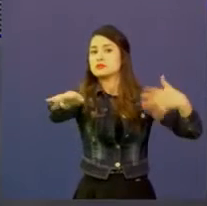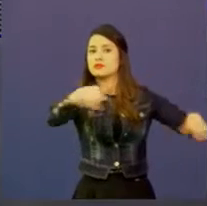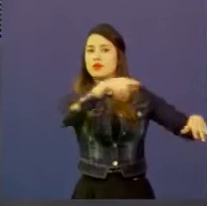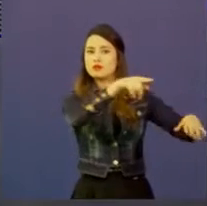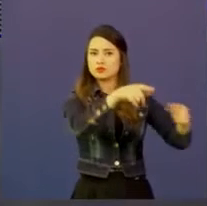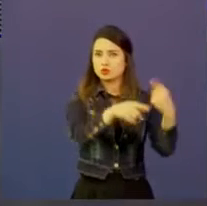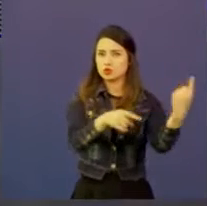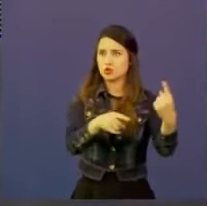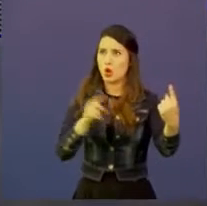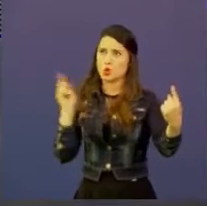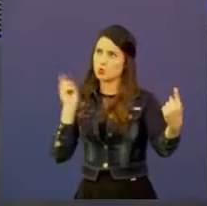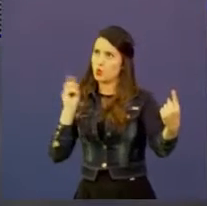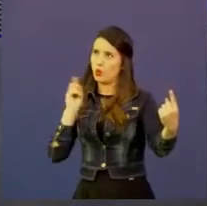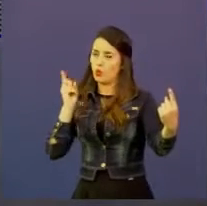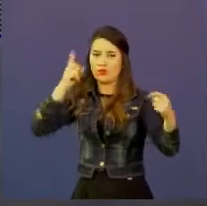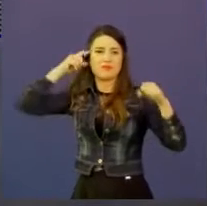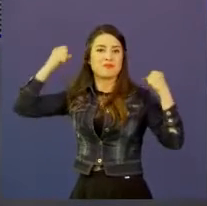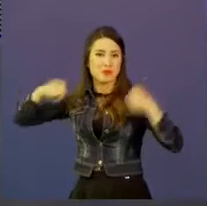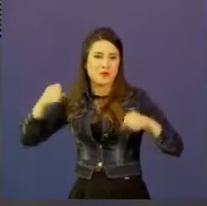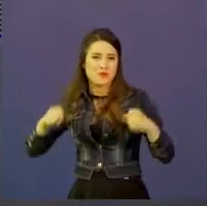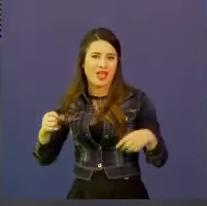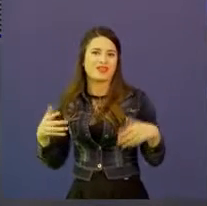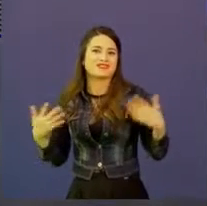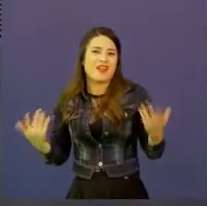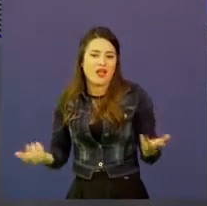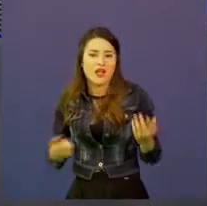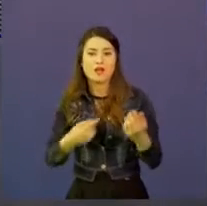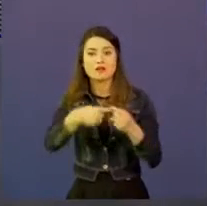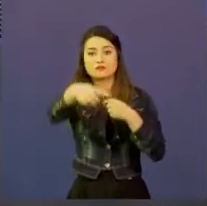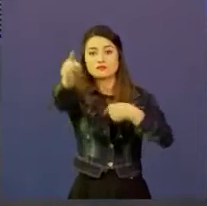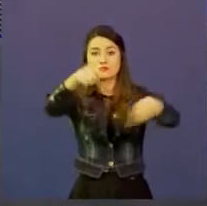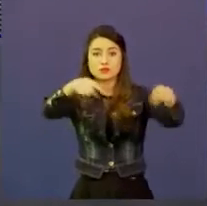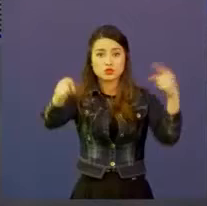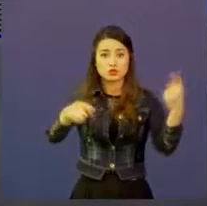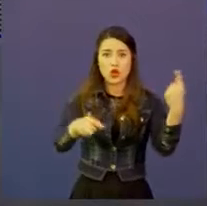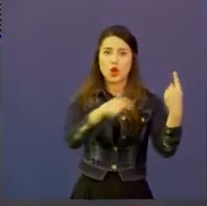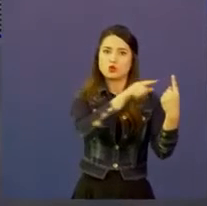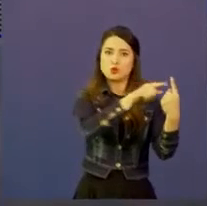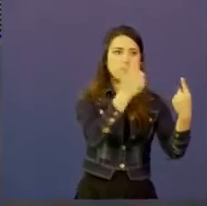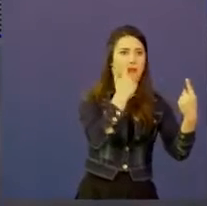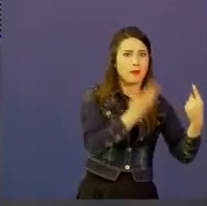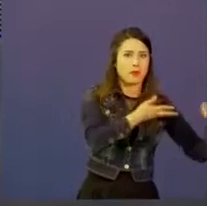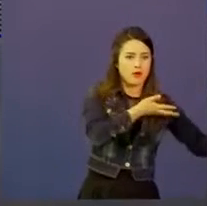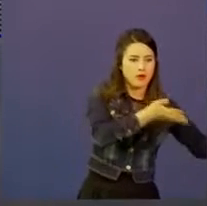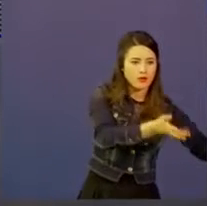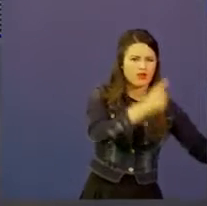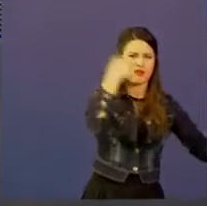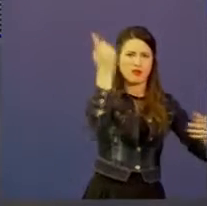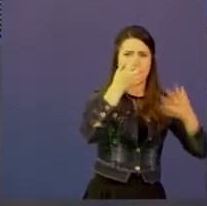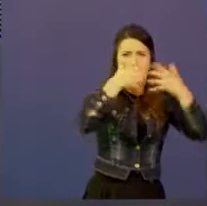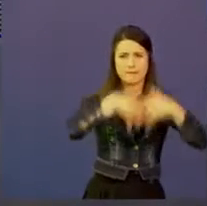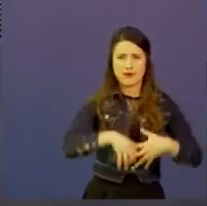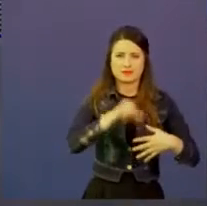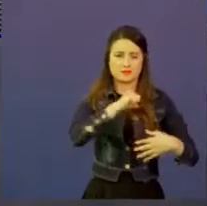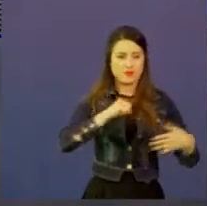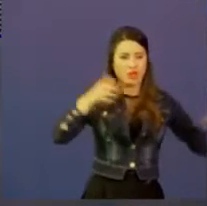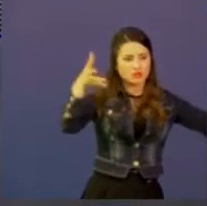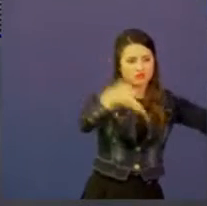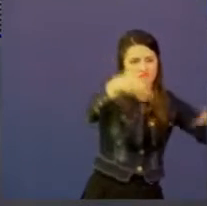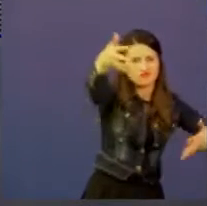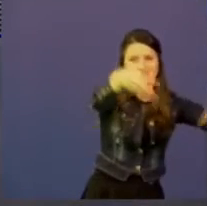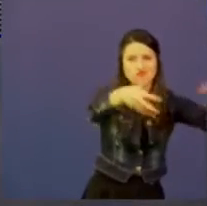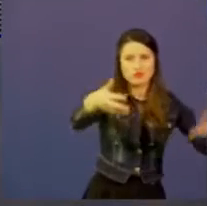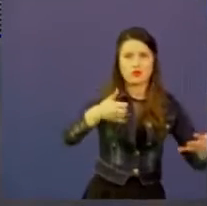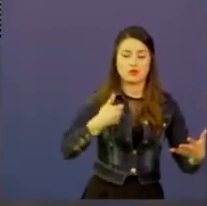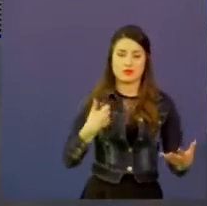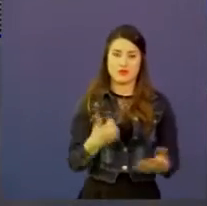hacemos, cuando la empresa tiene que entrar y saber que es responsable. Nosotros también, pues